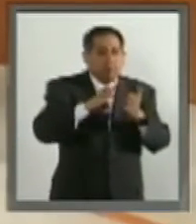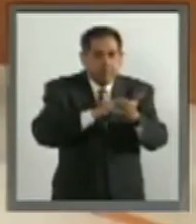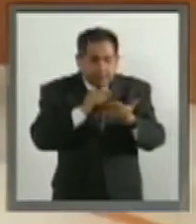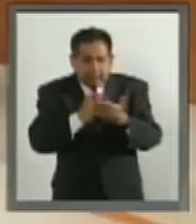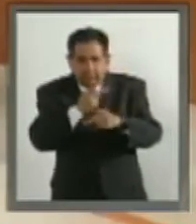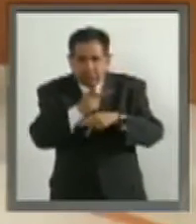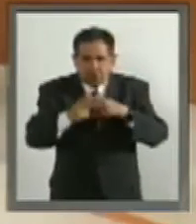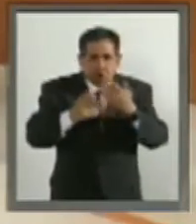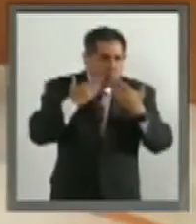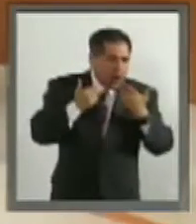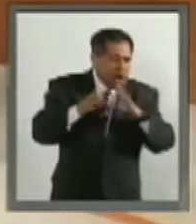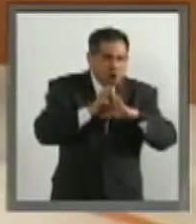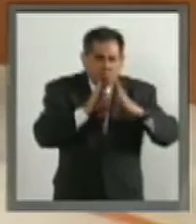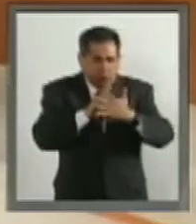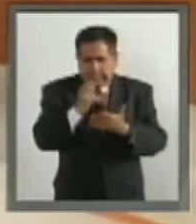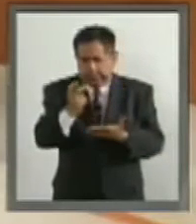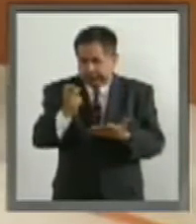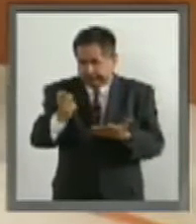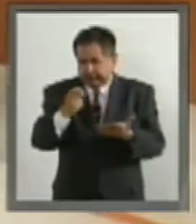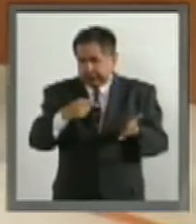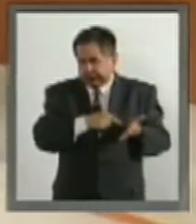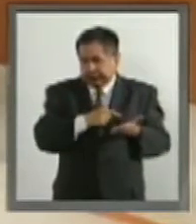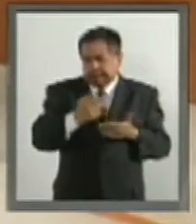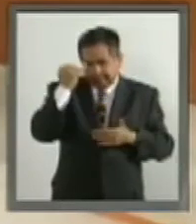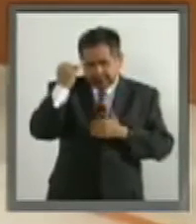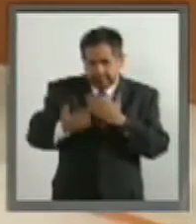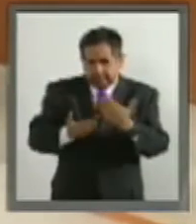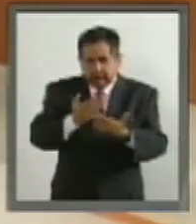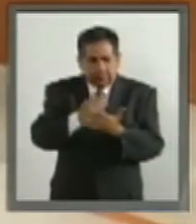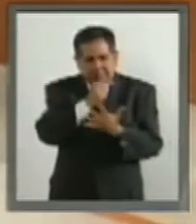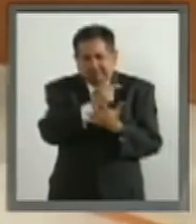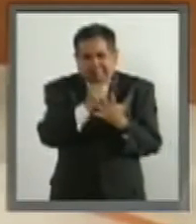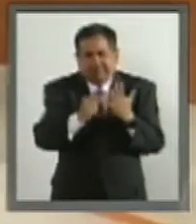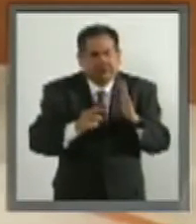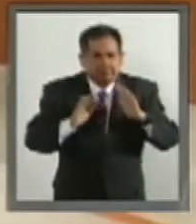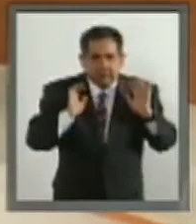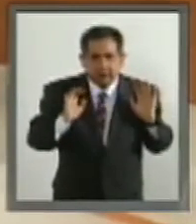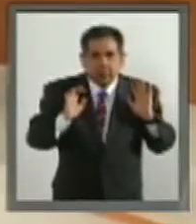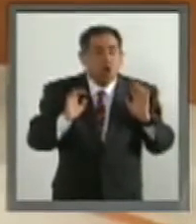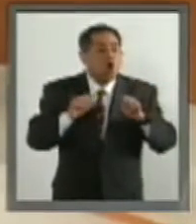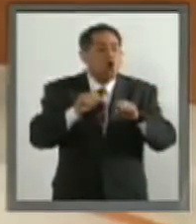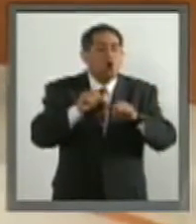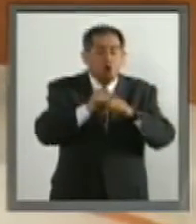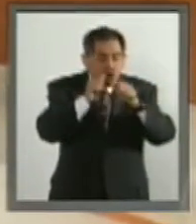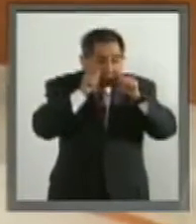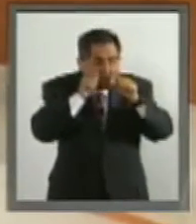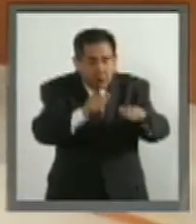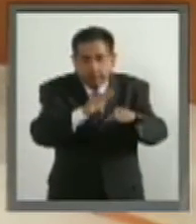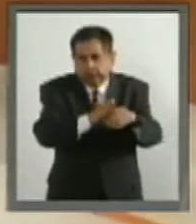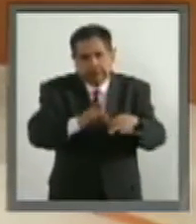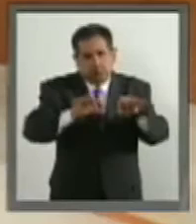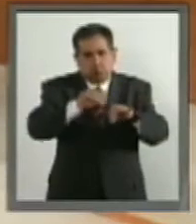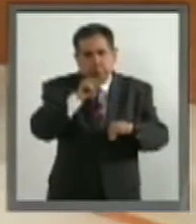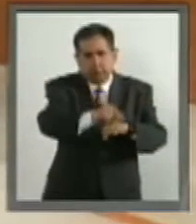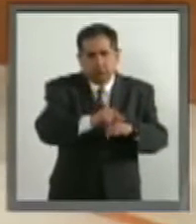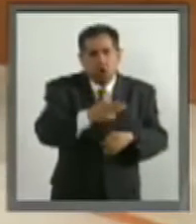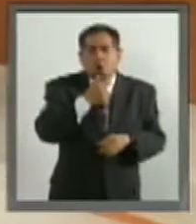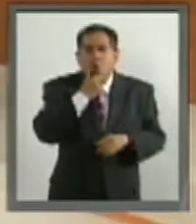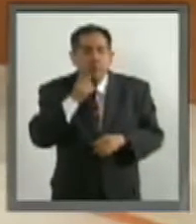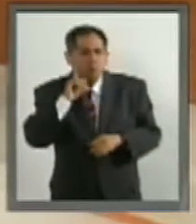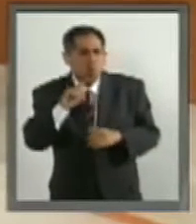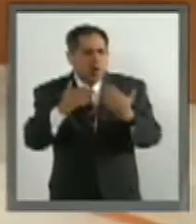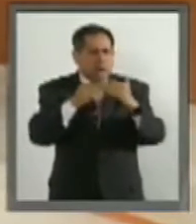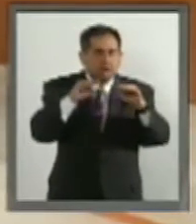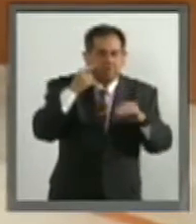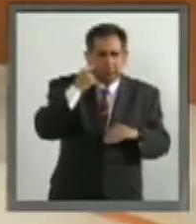la materia de la iniciativa preferente, o bien relacionadas con aspectos de género, preferencia